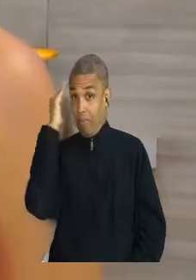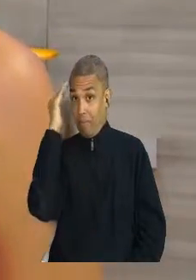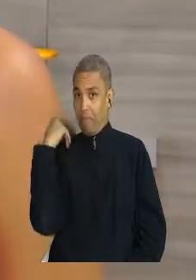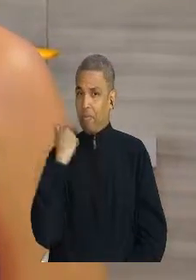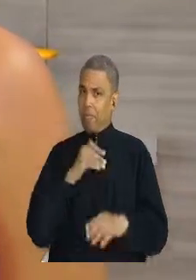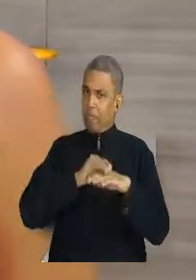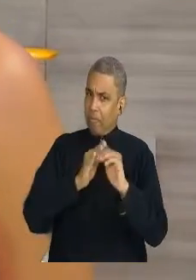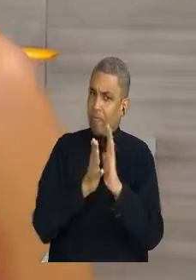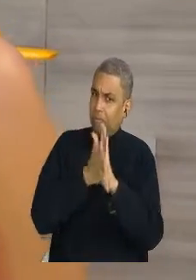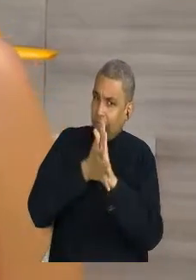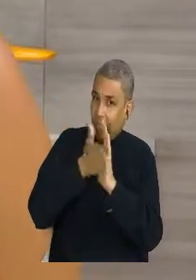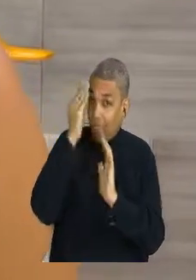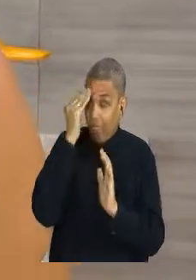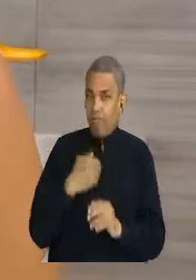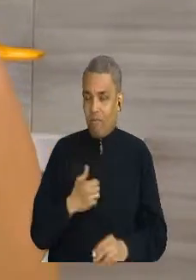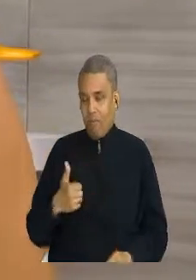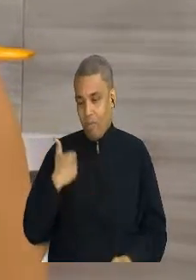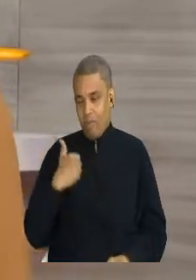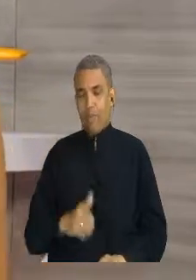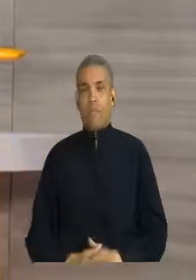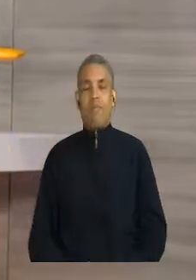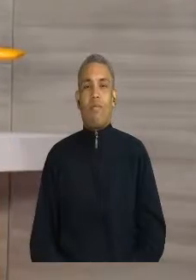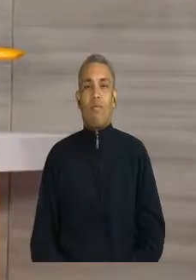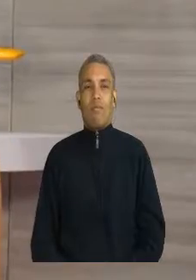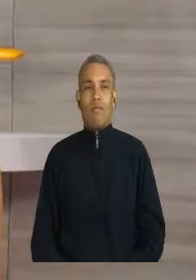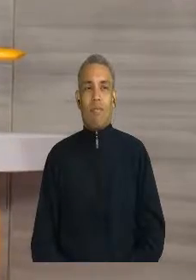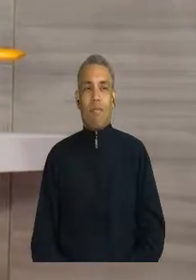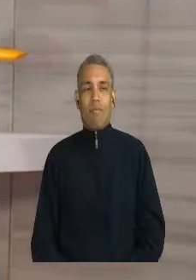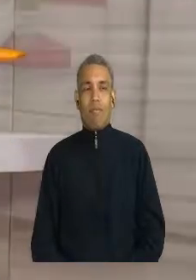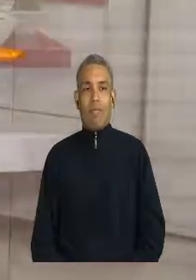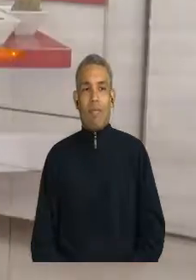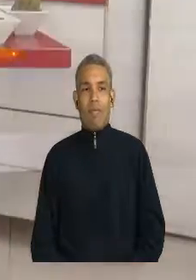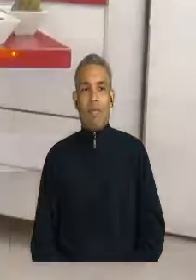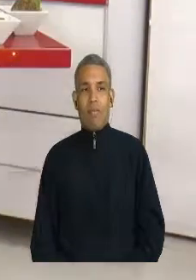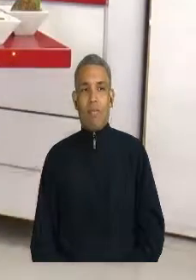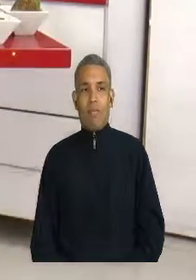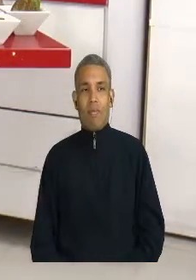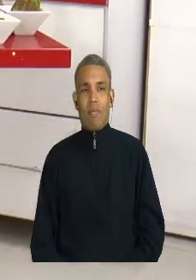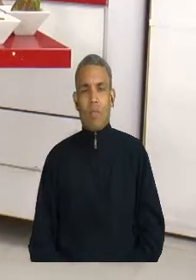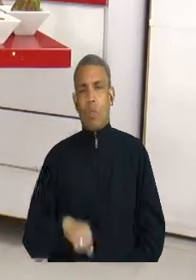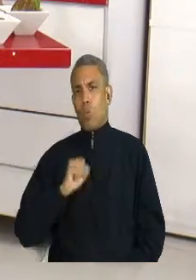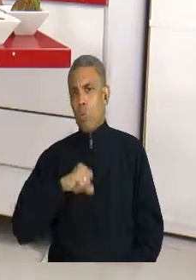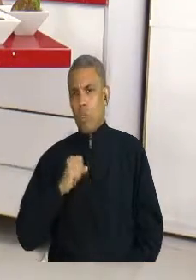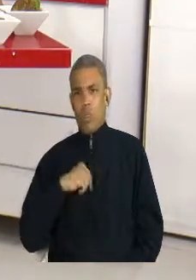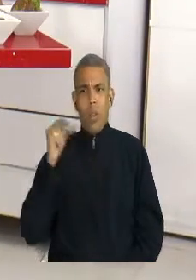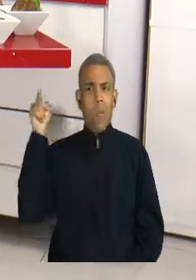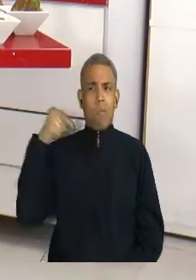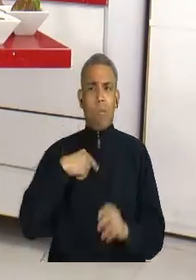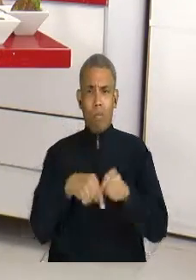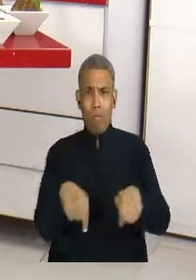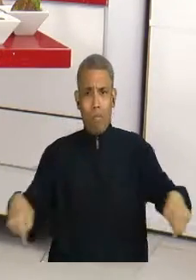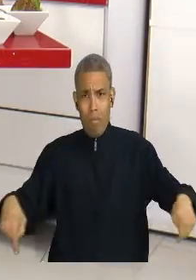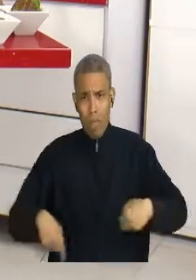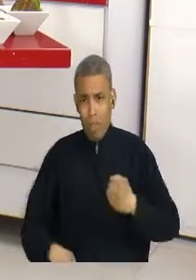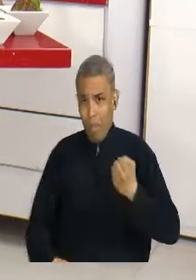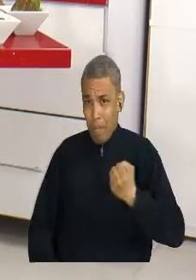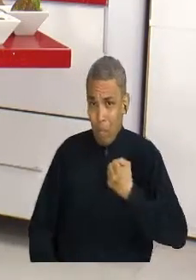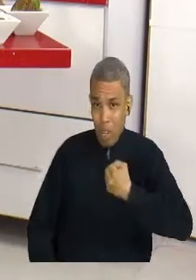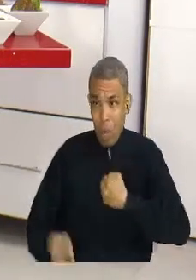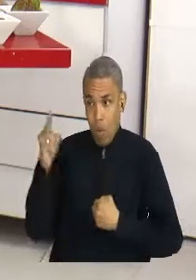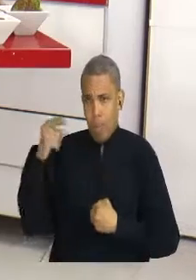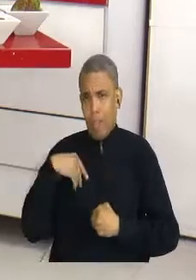hoy viernes a propósito de este fin de semana. Sí, claro, Roche, ya vamos a encontrar todo lo que necesitamos para la canasta familiar. Así pues que lo